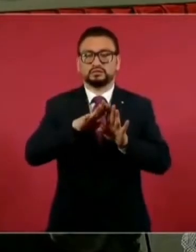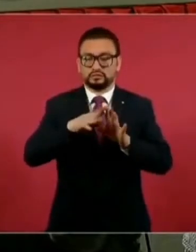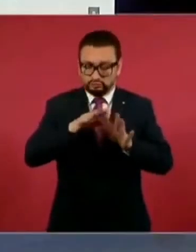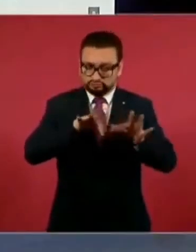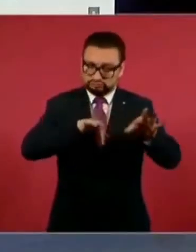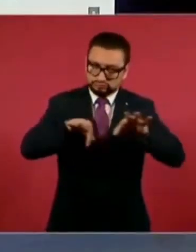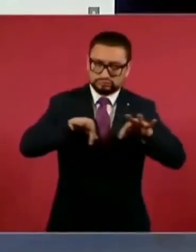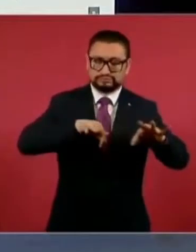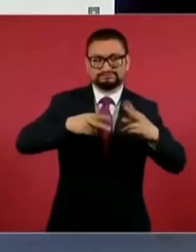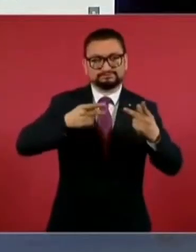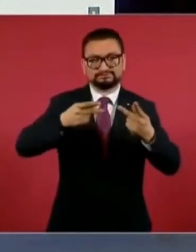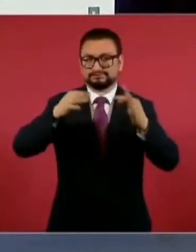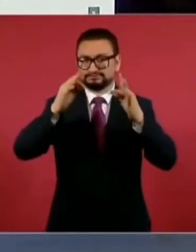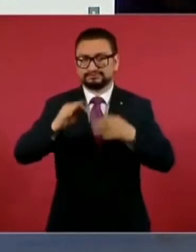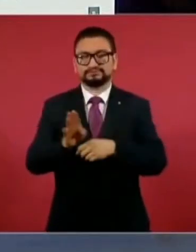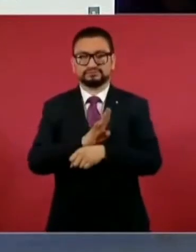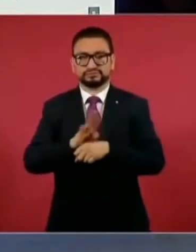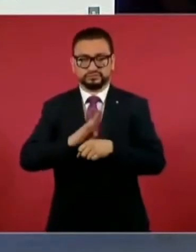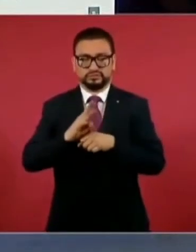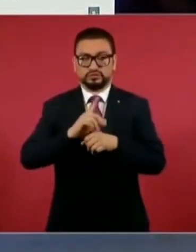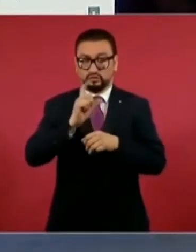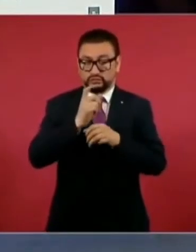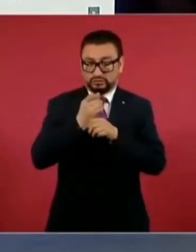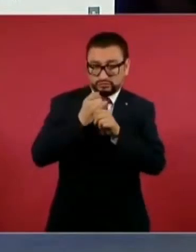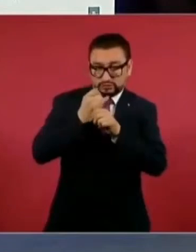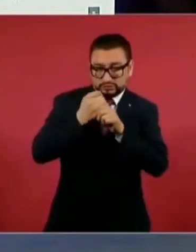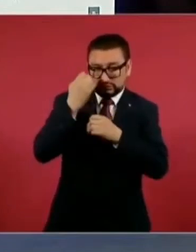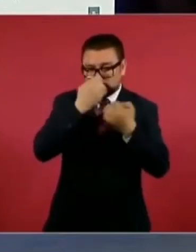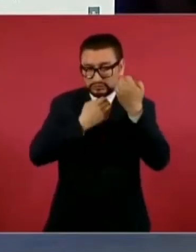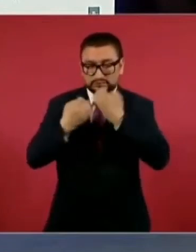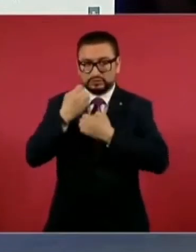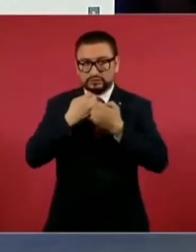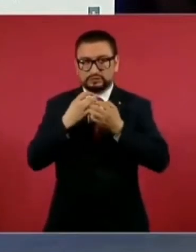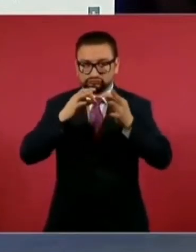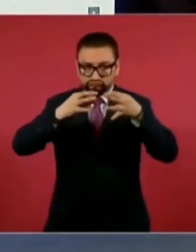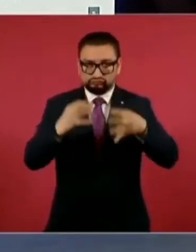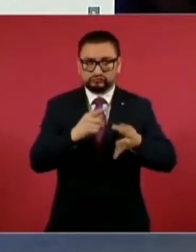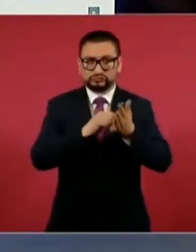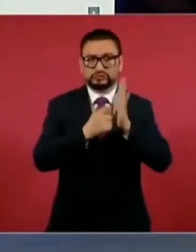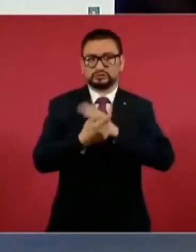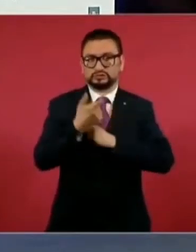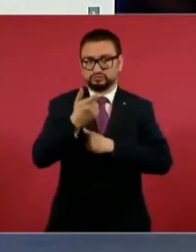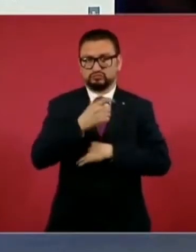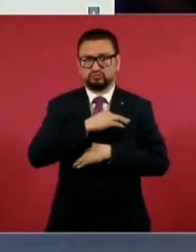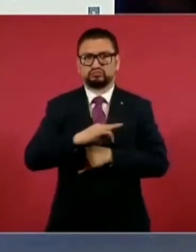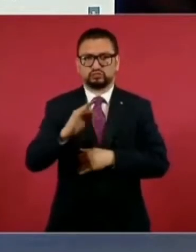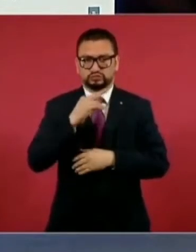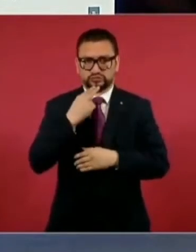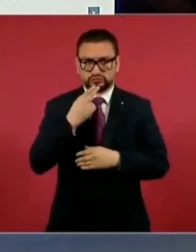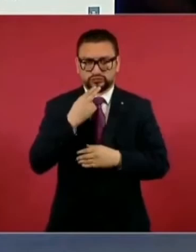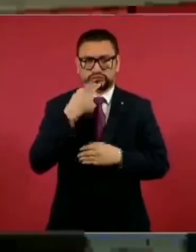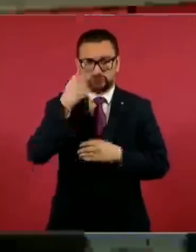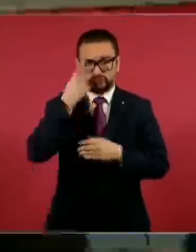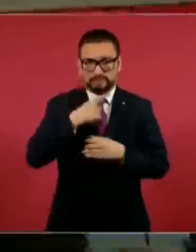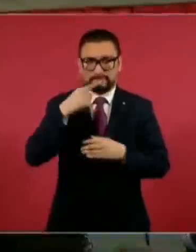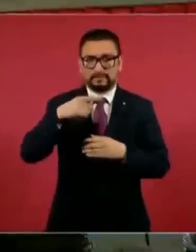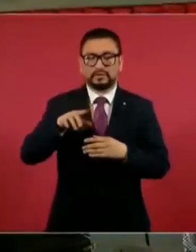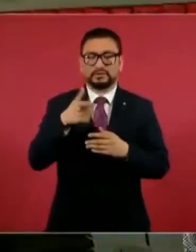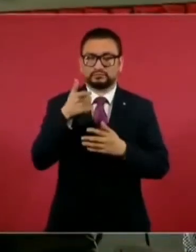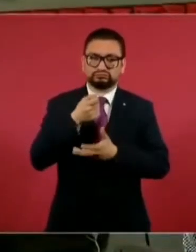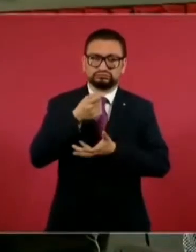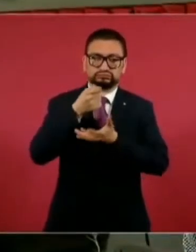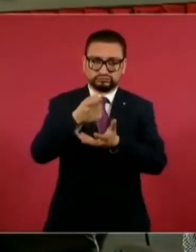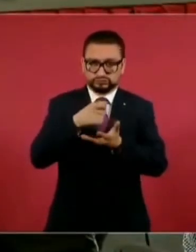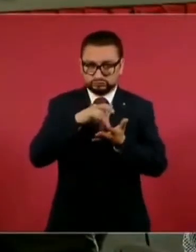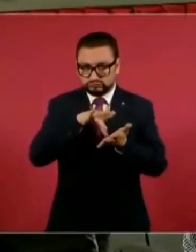eficiente, para que los estudios que se desarrollan sean técnica y económicamente factibles y que las economías de escala que